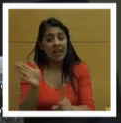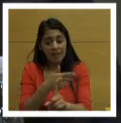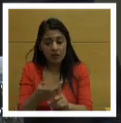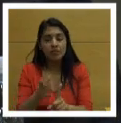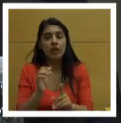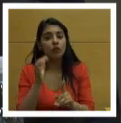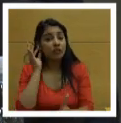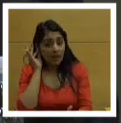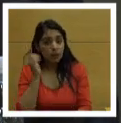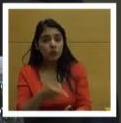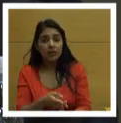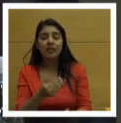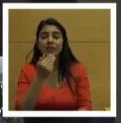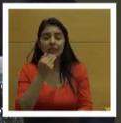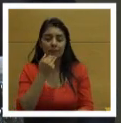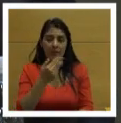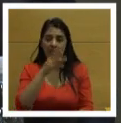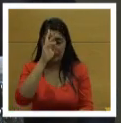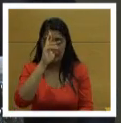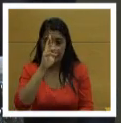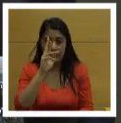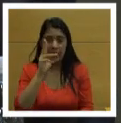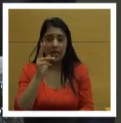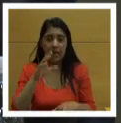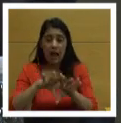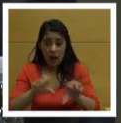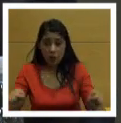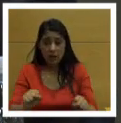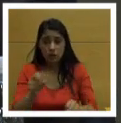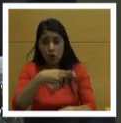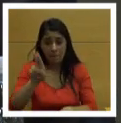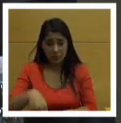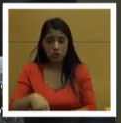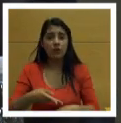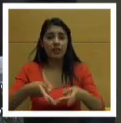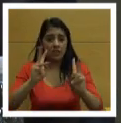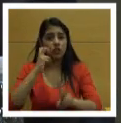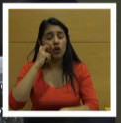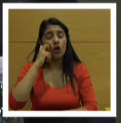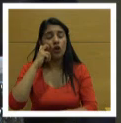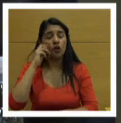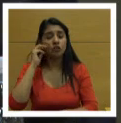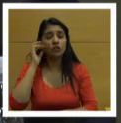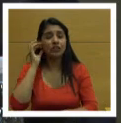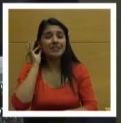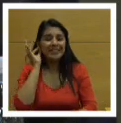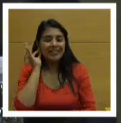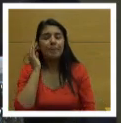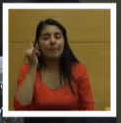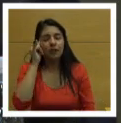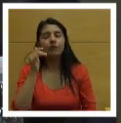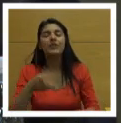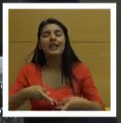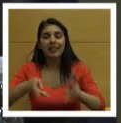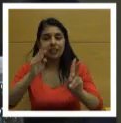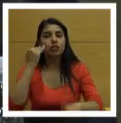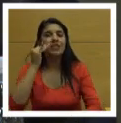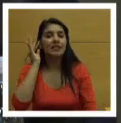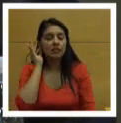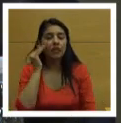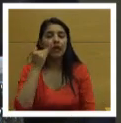Convención de los Derechos del Niño y la Niña, la Convención contra la Tortura y otros tratados de penas crueles, inhumanas o